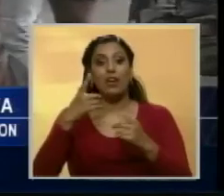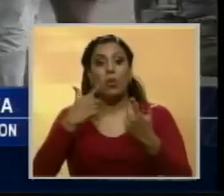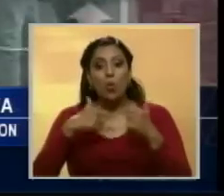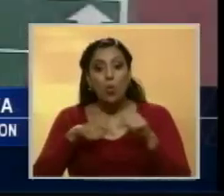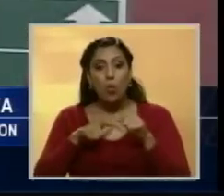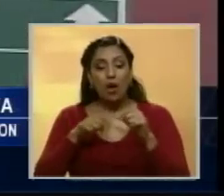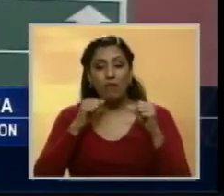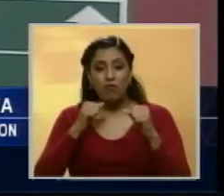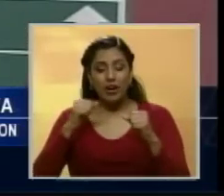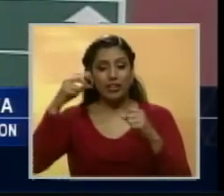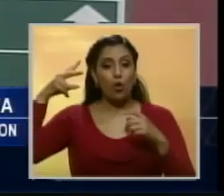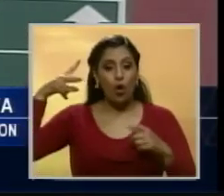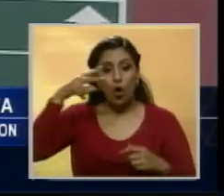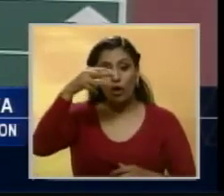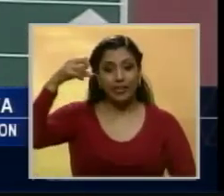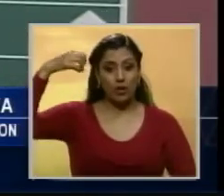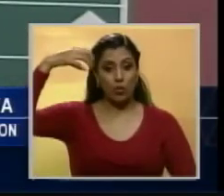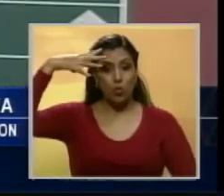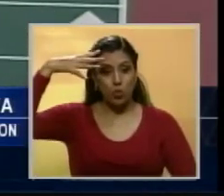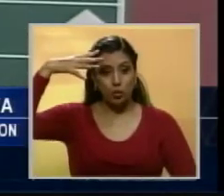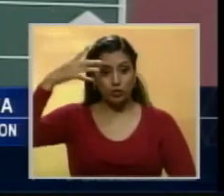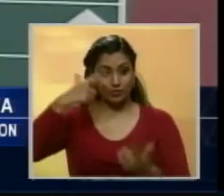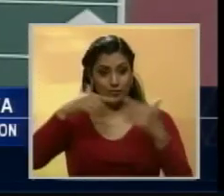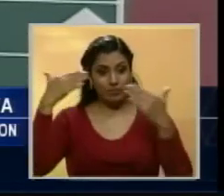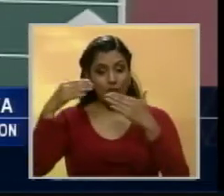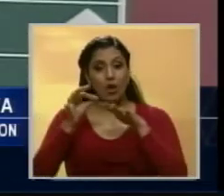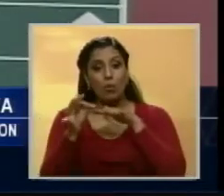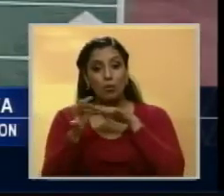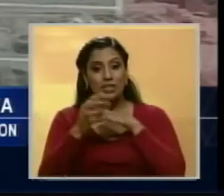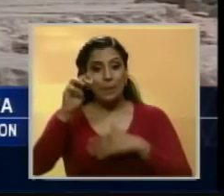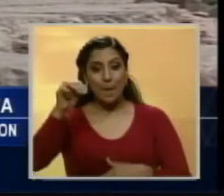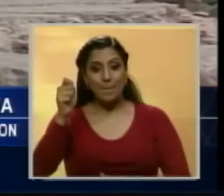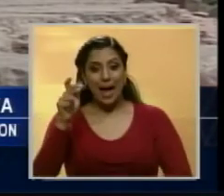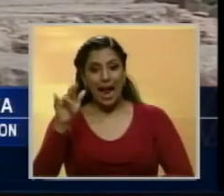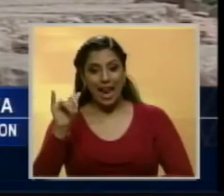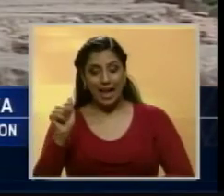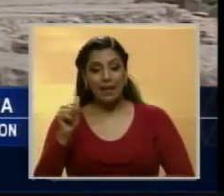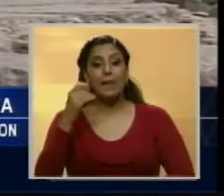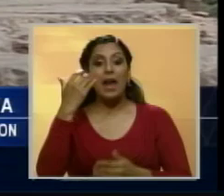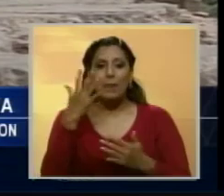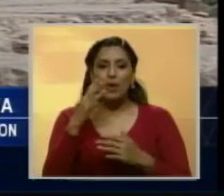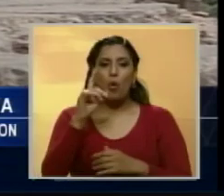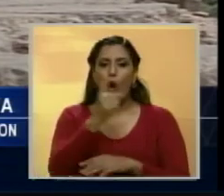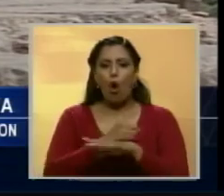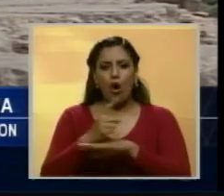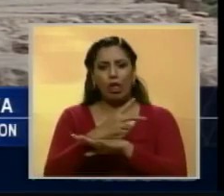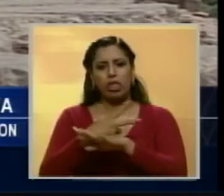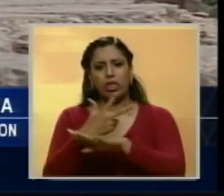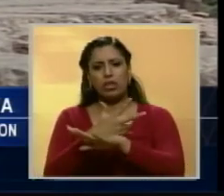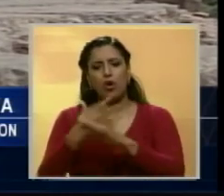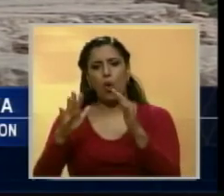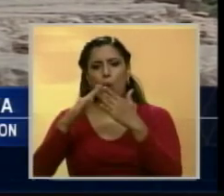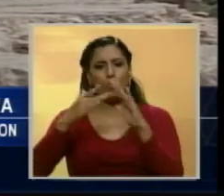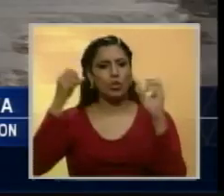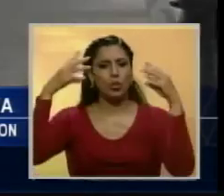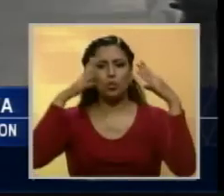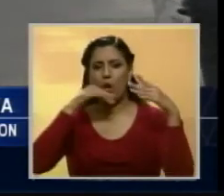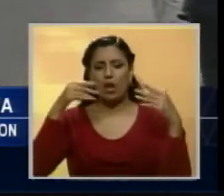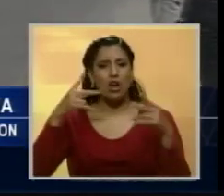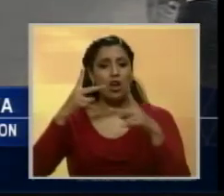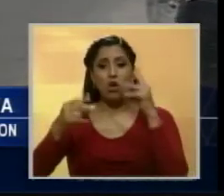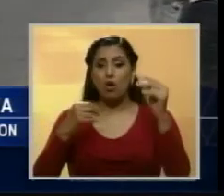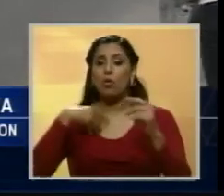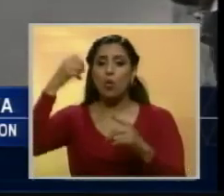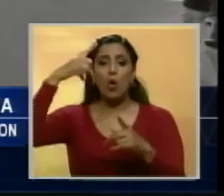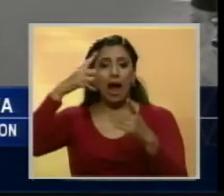registró una falla eléctrica en el sector La Cibucara del municipio Mara. La misma dejó por varias horas sin servicio a varias comunidades. Dada la negativa